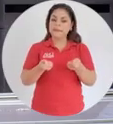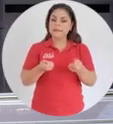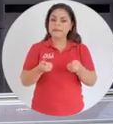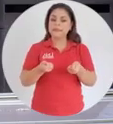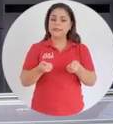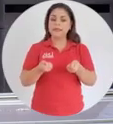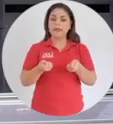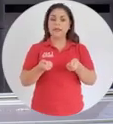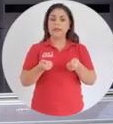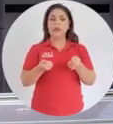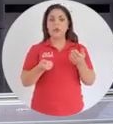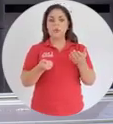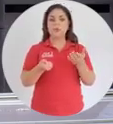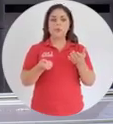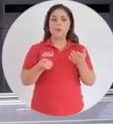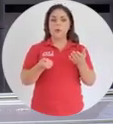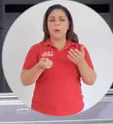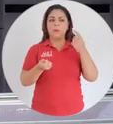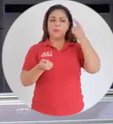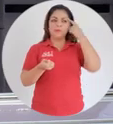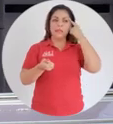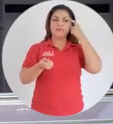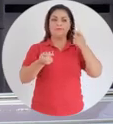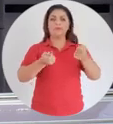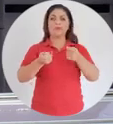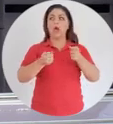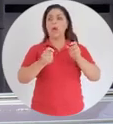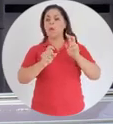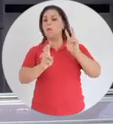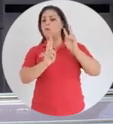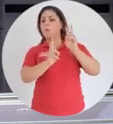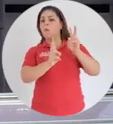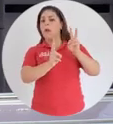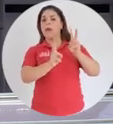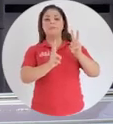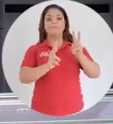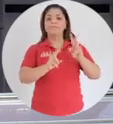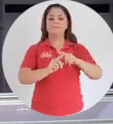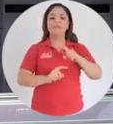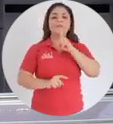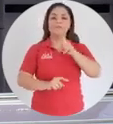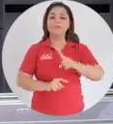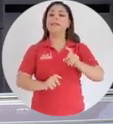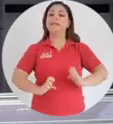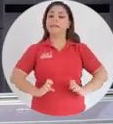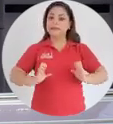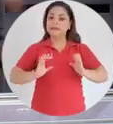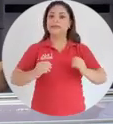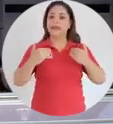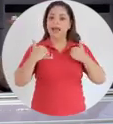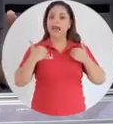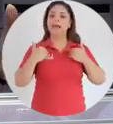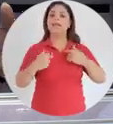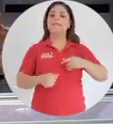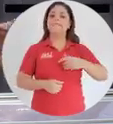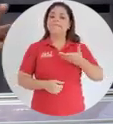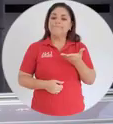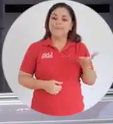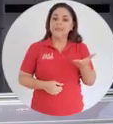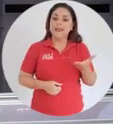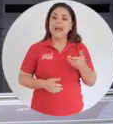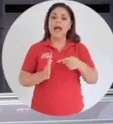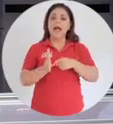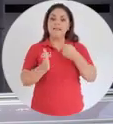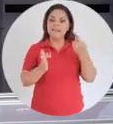mucho, de alguna forma, bajo perfil, por ejemplo, en la política pública, pero que todos sabemos que existe en la región y